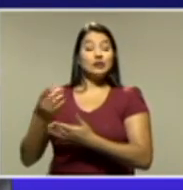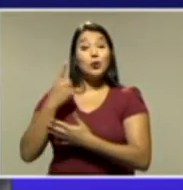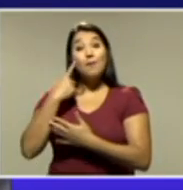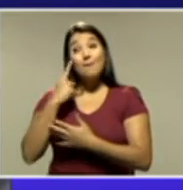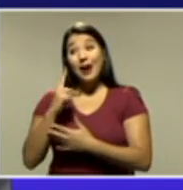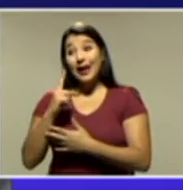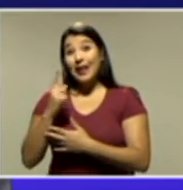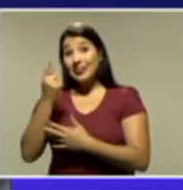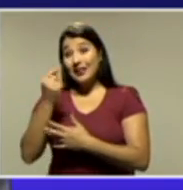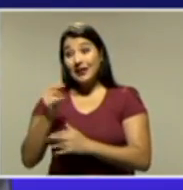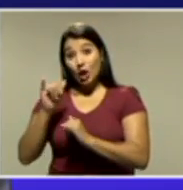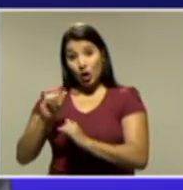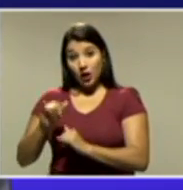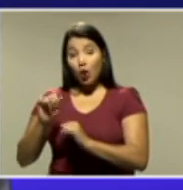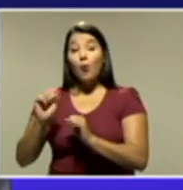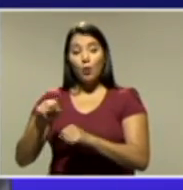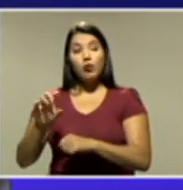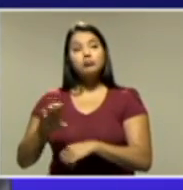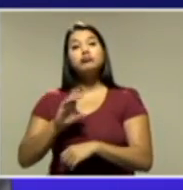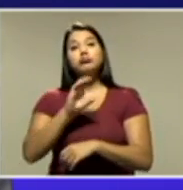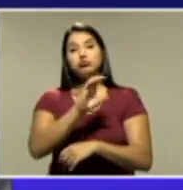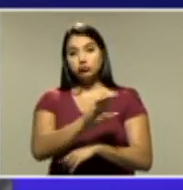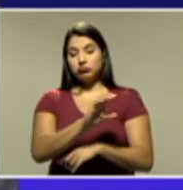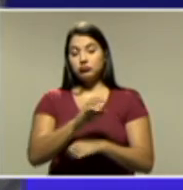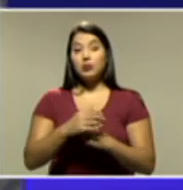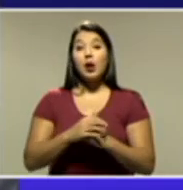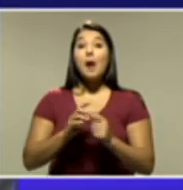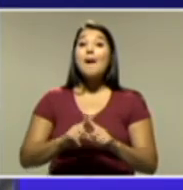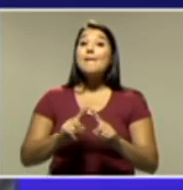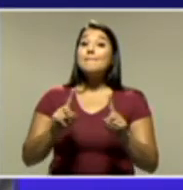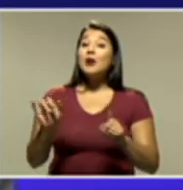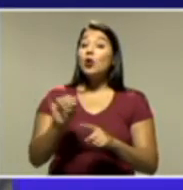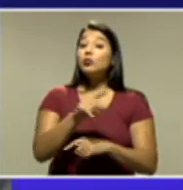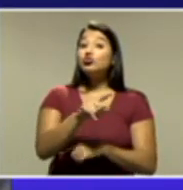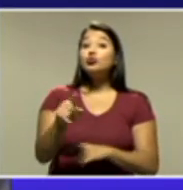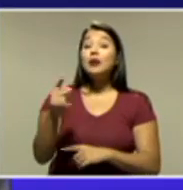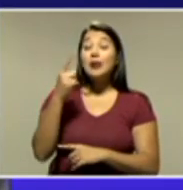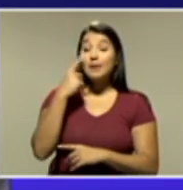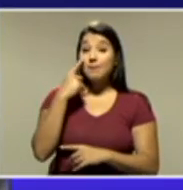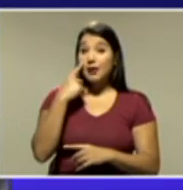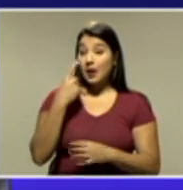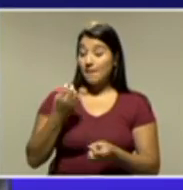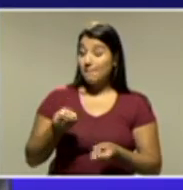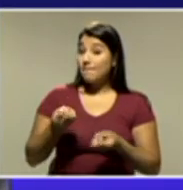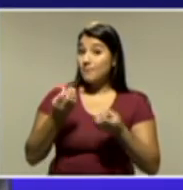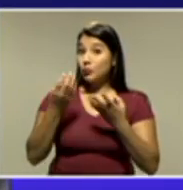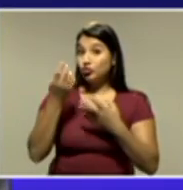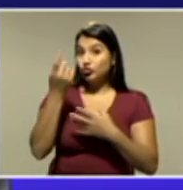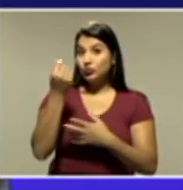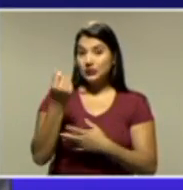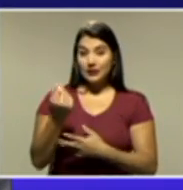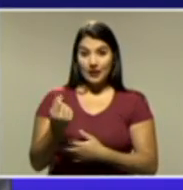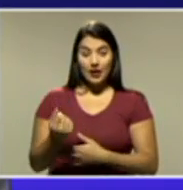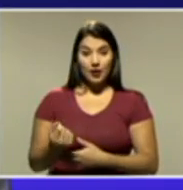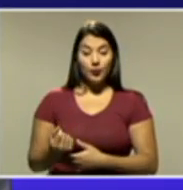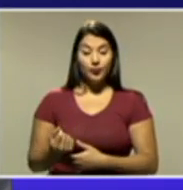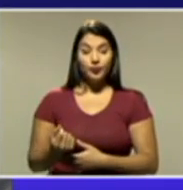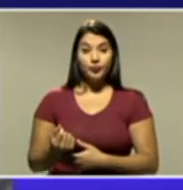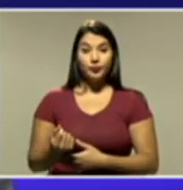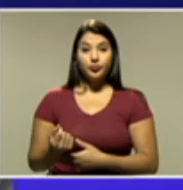sobrantes que se generen a partir de ese ahorro, pero como ve es una porción de dinero